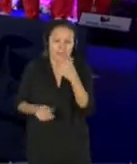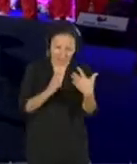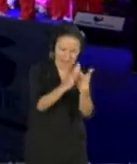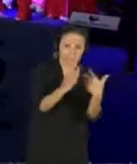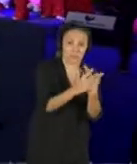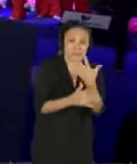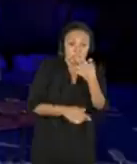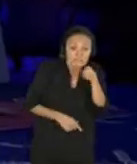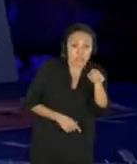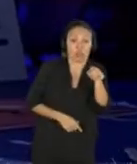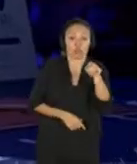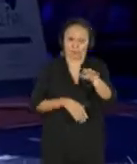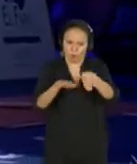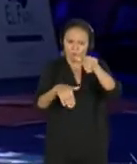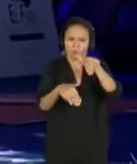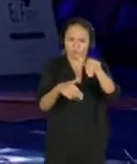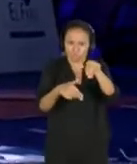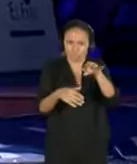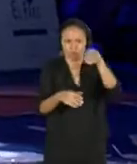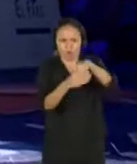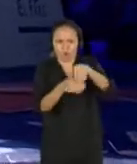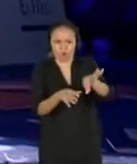votar, nuestro dinero que lo va a